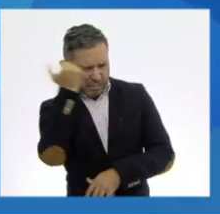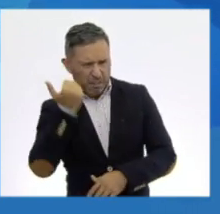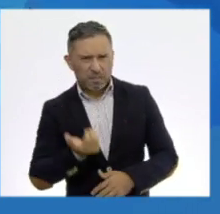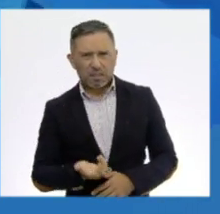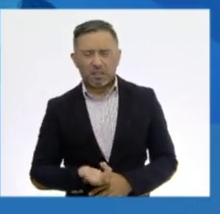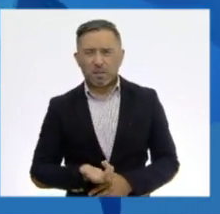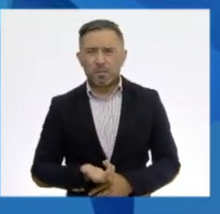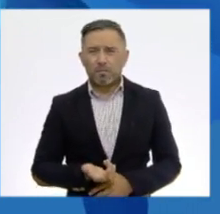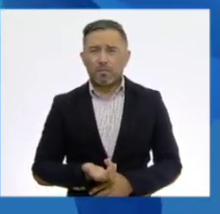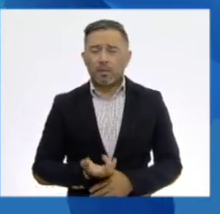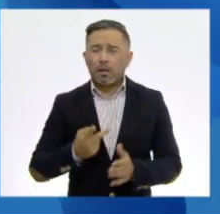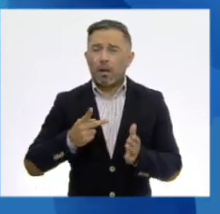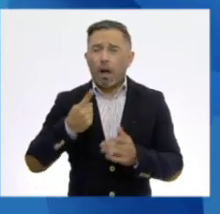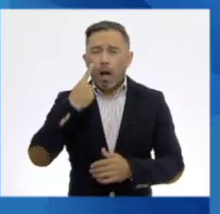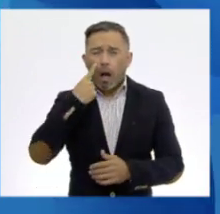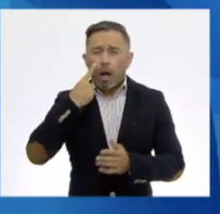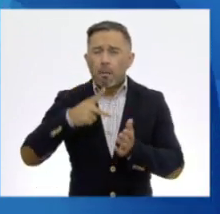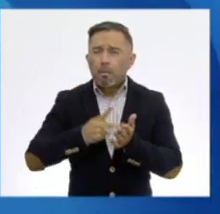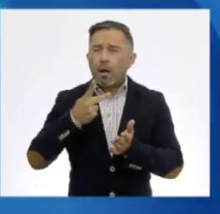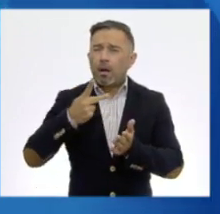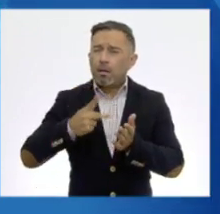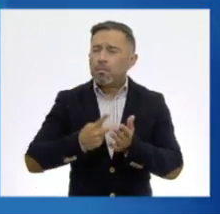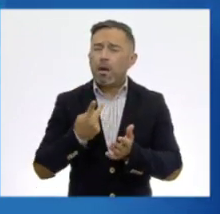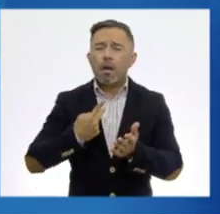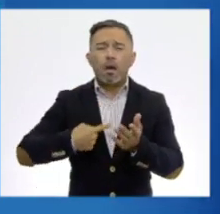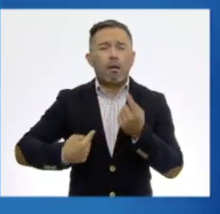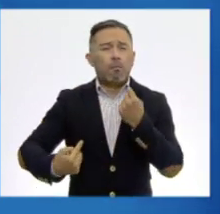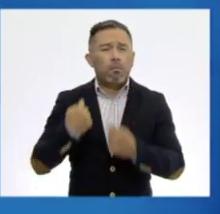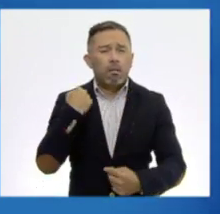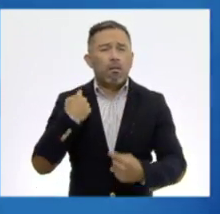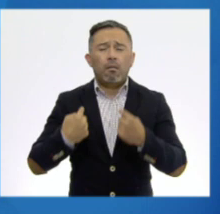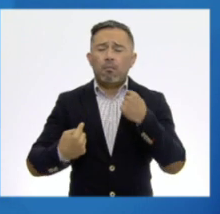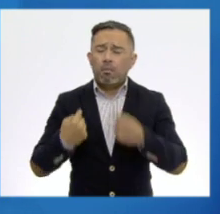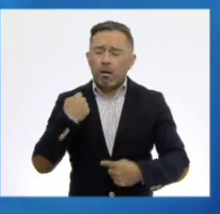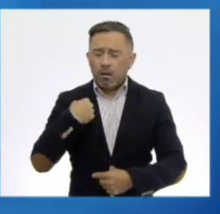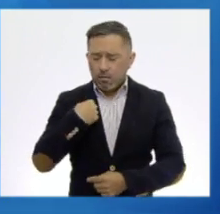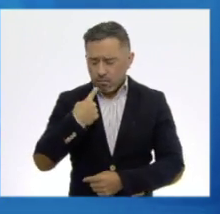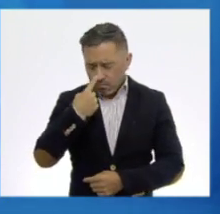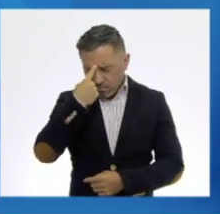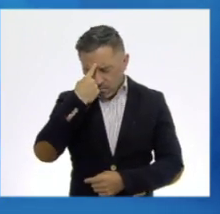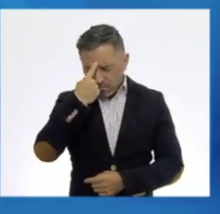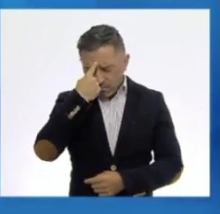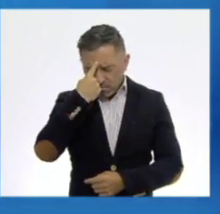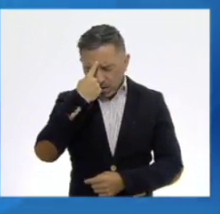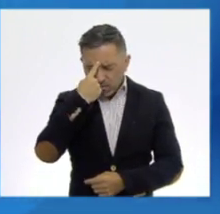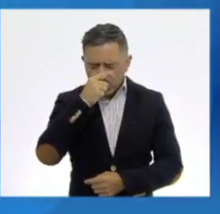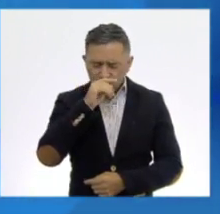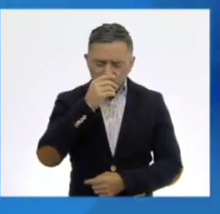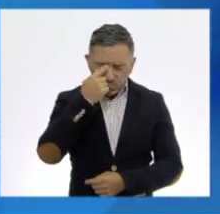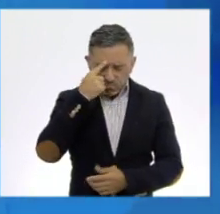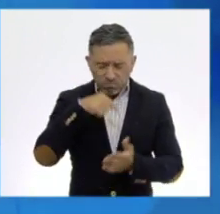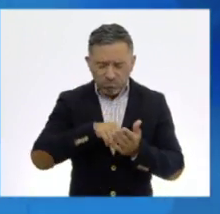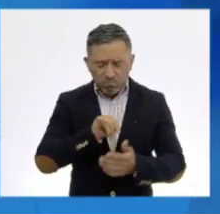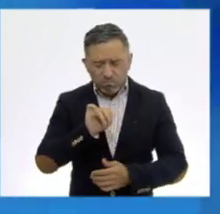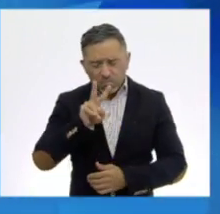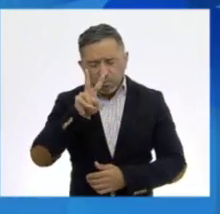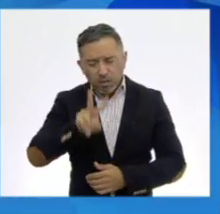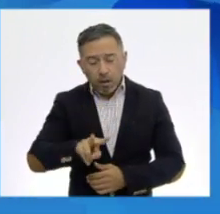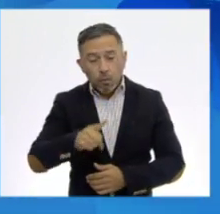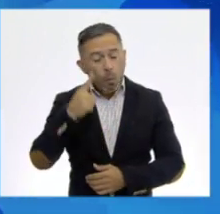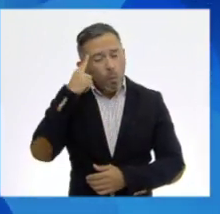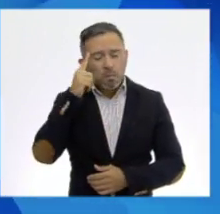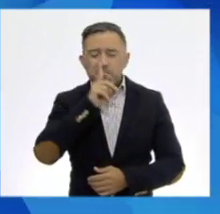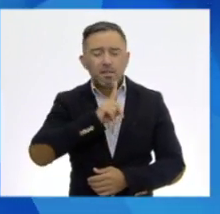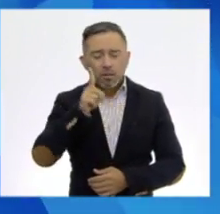De tantas veces que me lo dijeron, me costó mucho convencerme de que no era así, incluso hasta un tiempo después de que dejaron